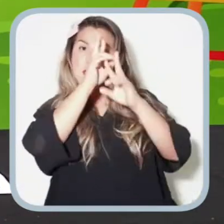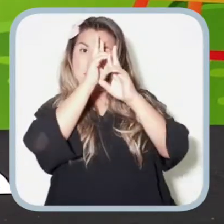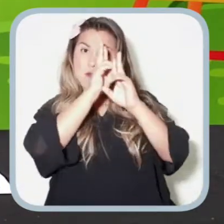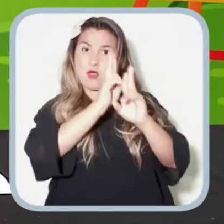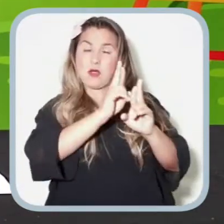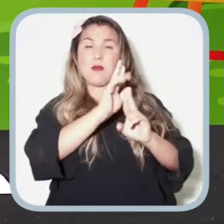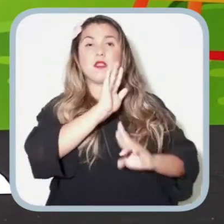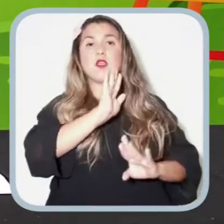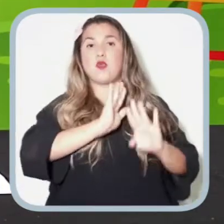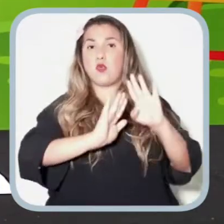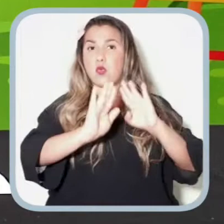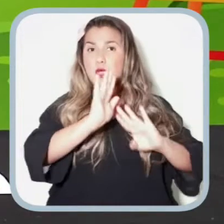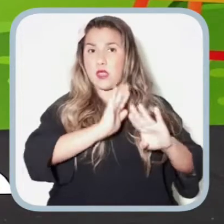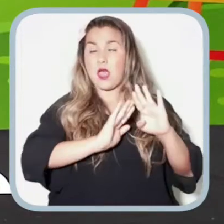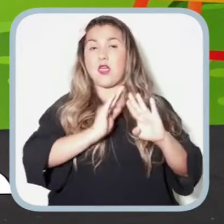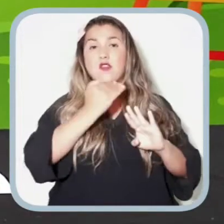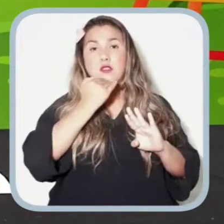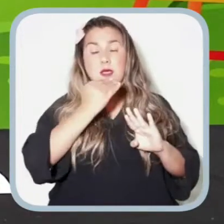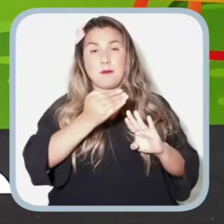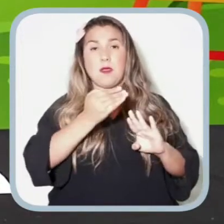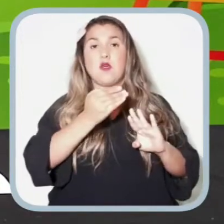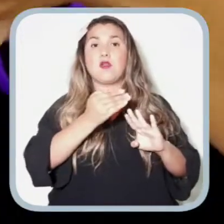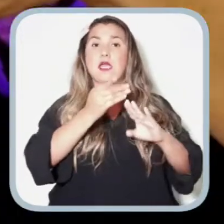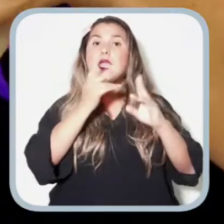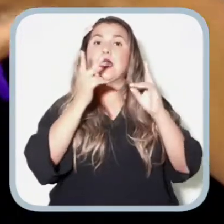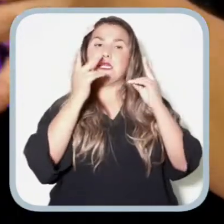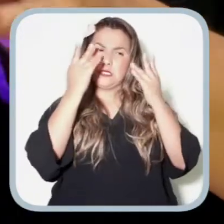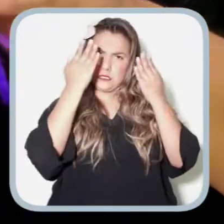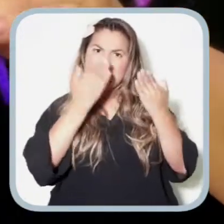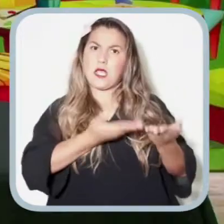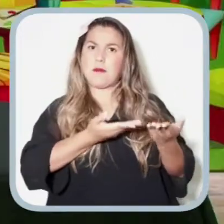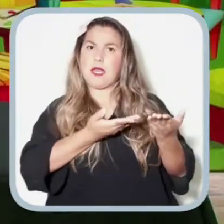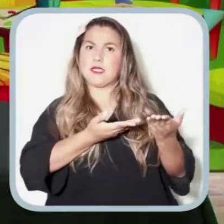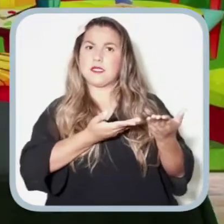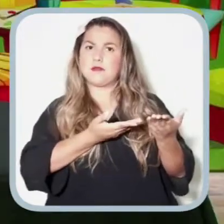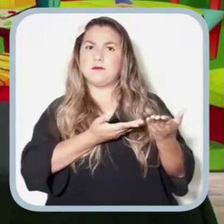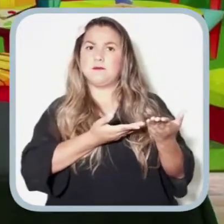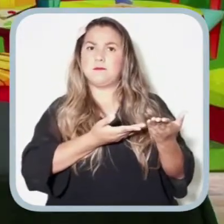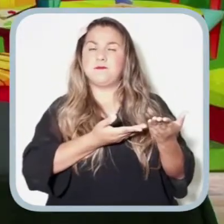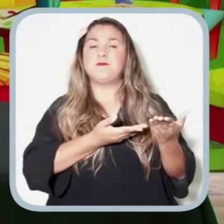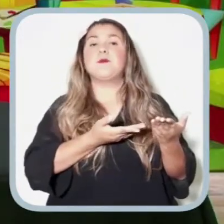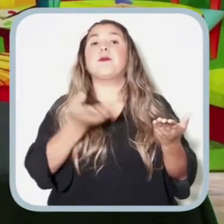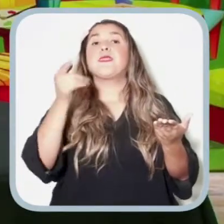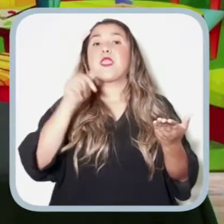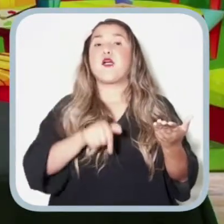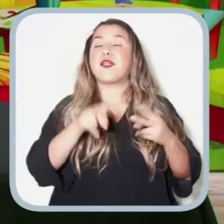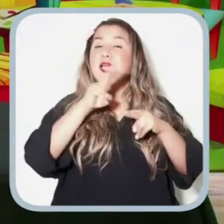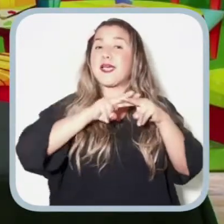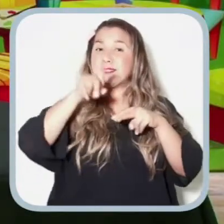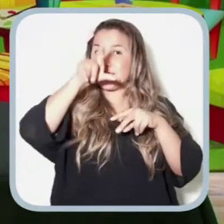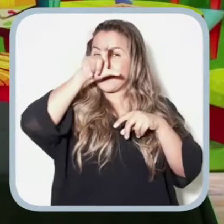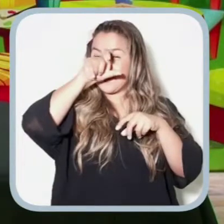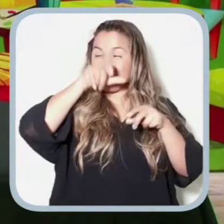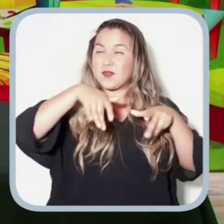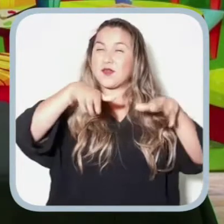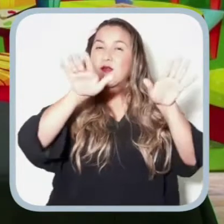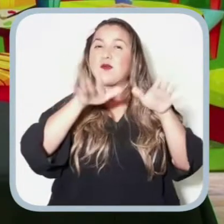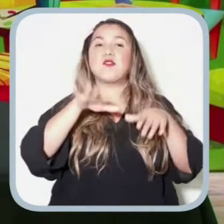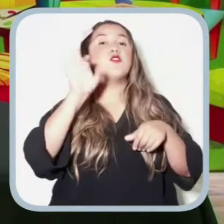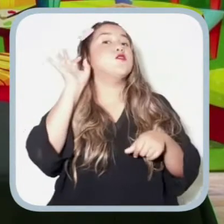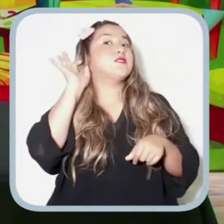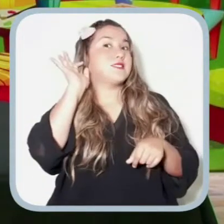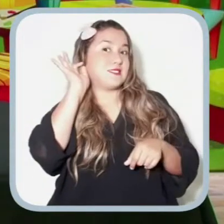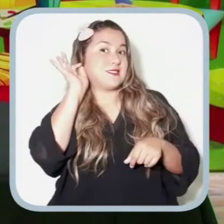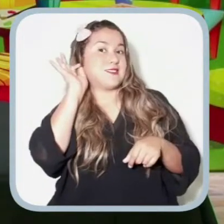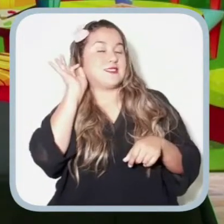respetemos los cuidamos con el cuidado que se merecen y ahora que estamos haciendo nuestro conducto extra señora con del